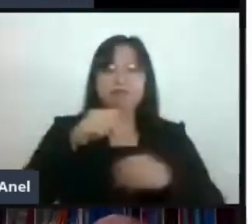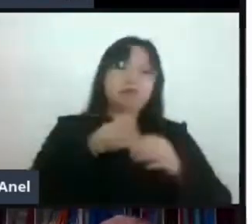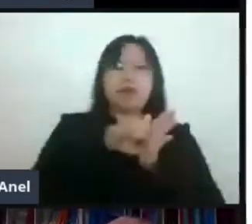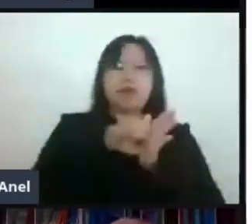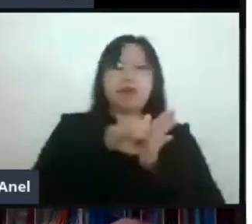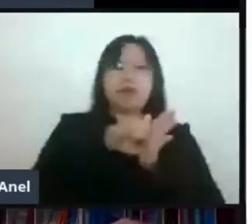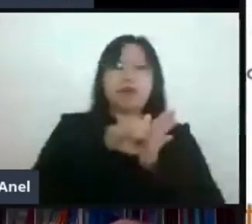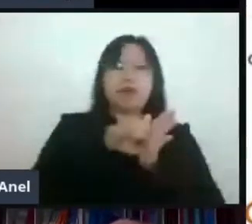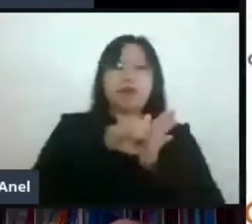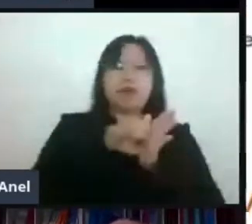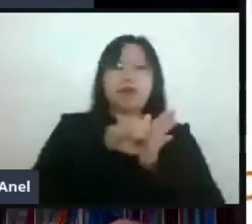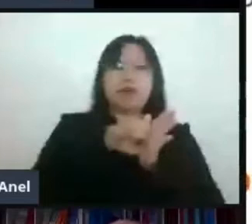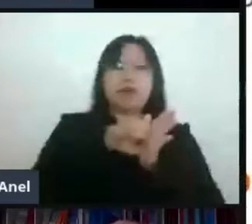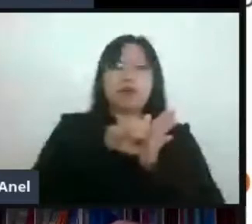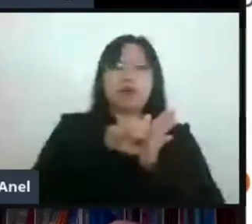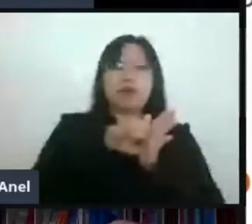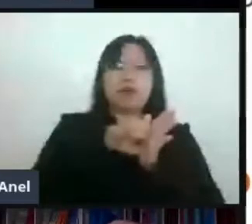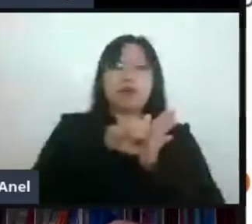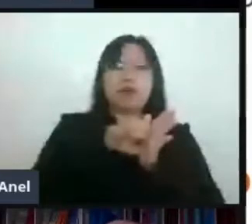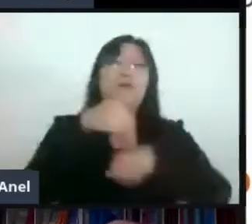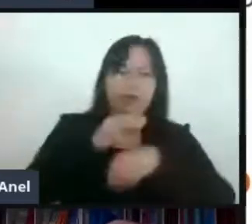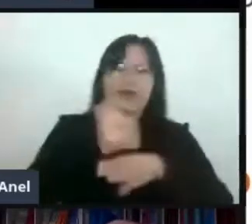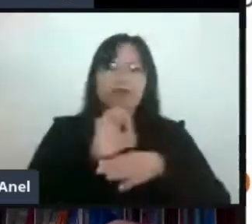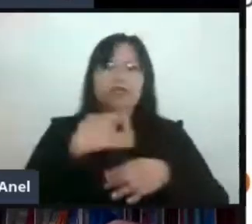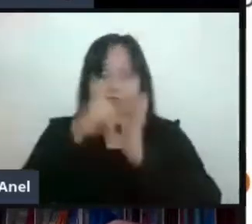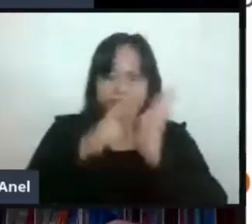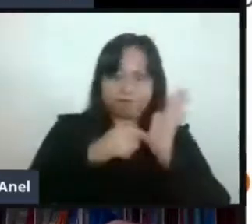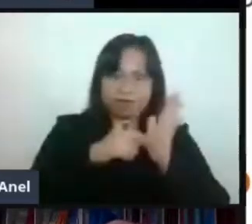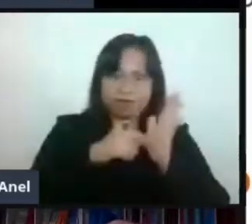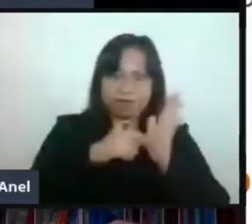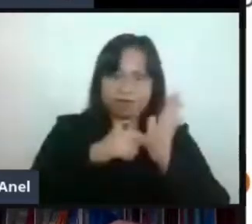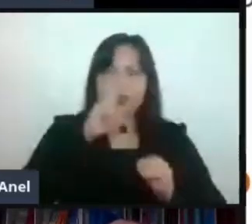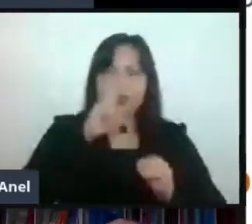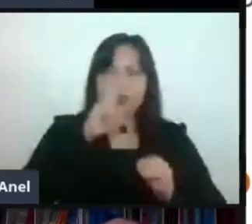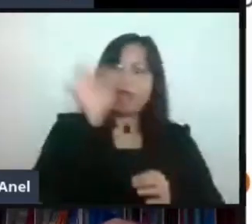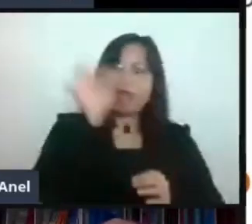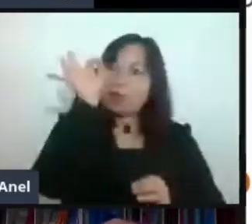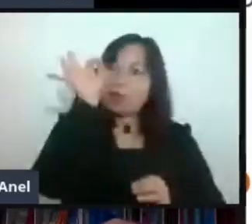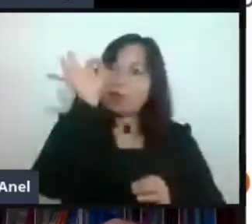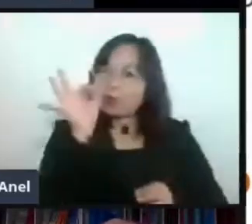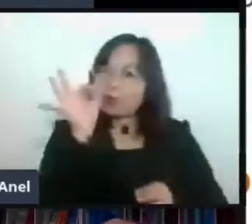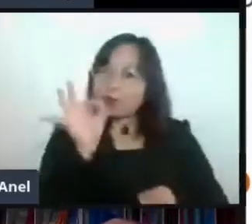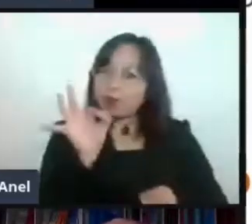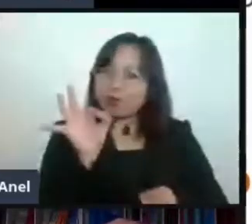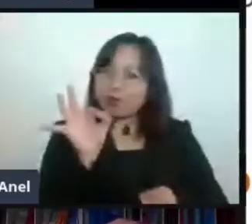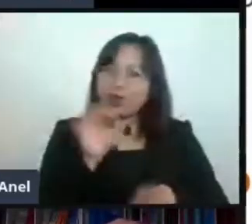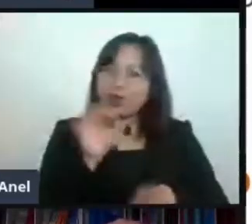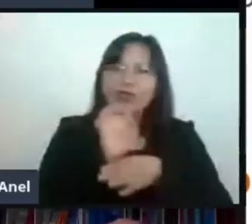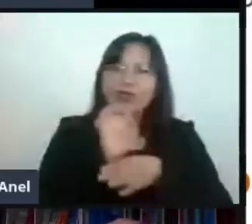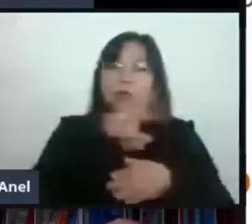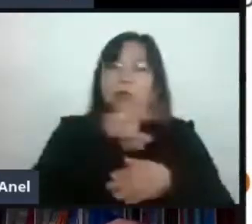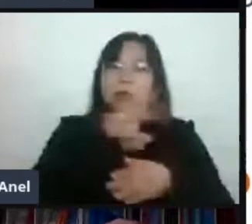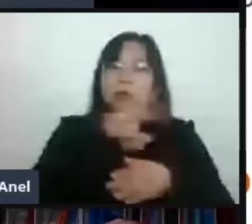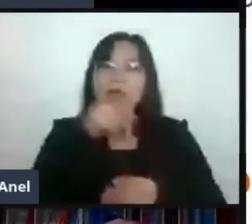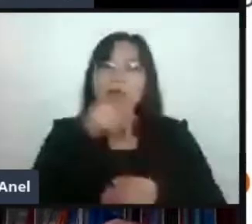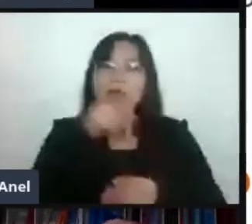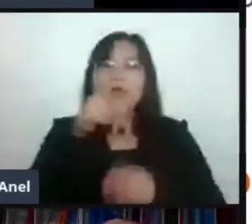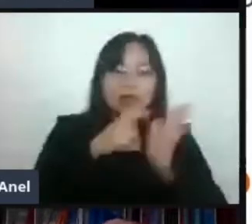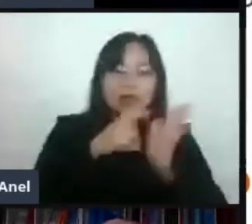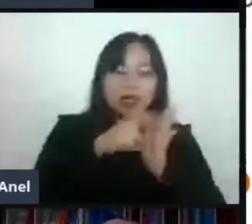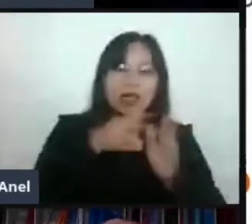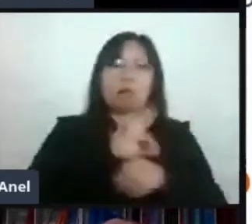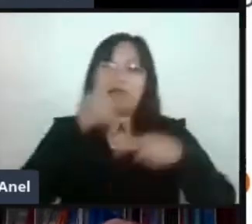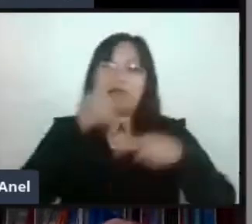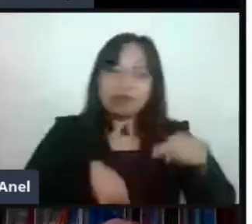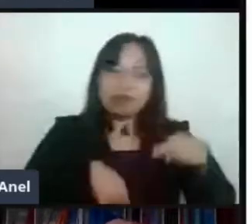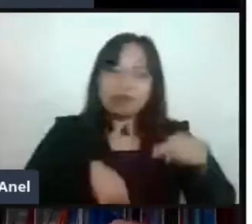editar, observen, aquí hay tres puntitos. Bueno, la puedo editar, eliminar, copiar el vínculo y mandarla a otro lado. Yo lo que